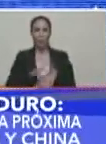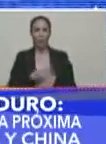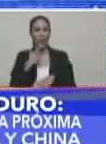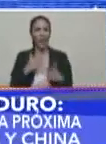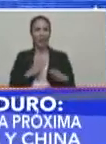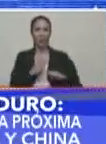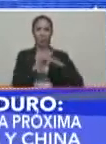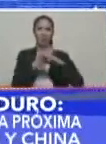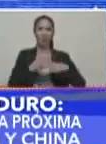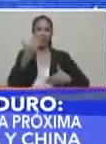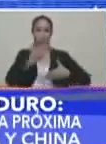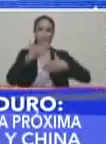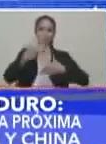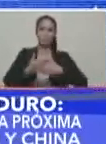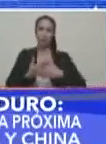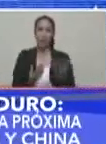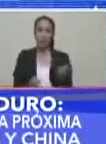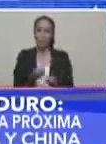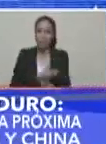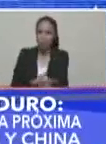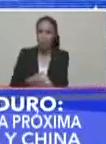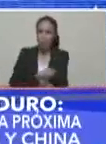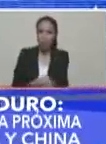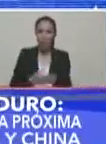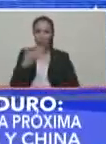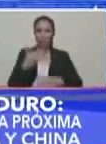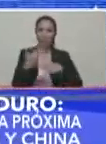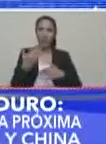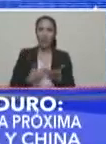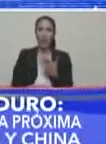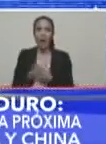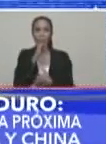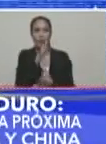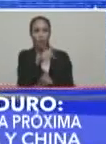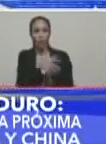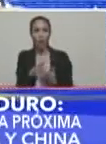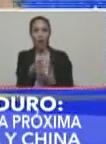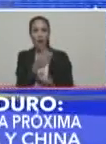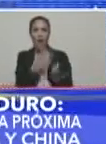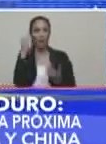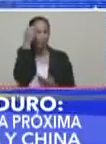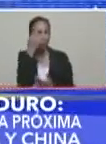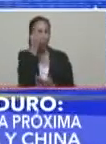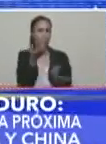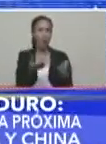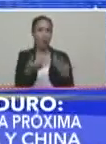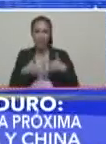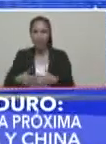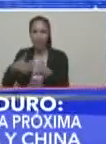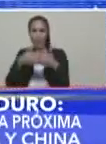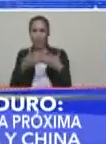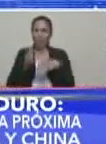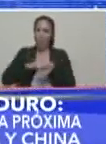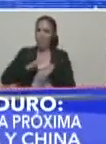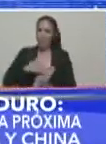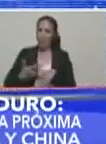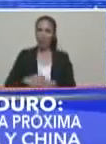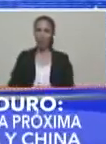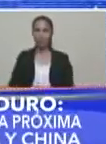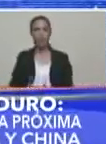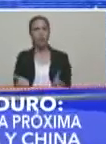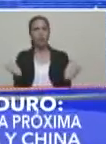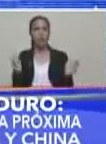congelar? Miles de millones de dólares en los bancos europeos, en los bancos estadounidenses. Y después vienen